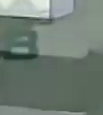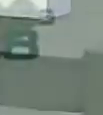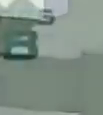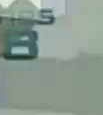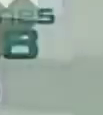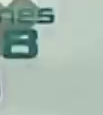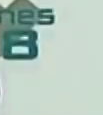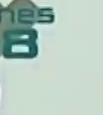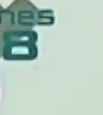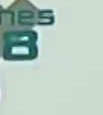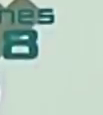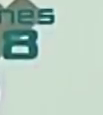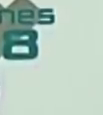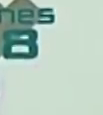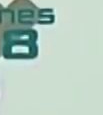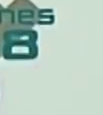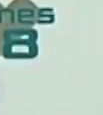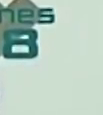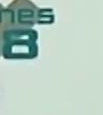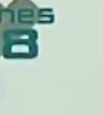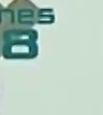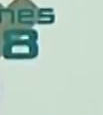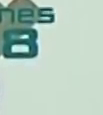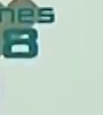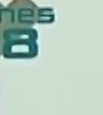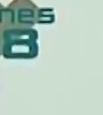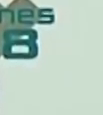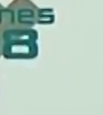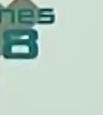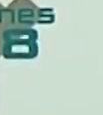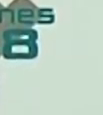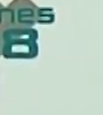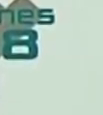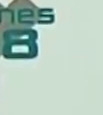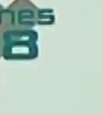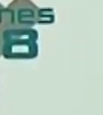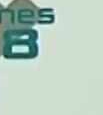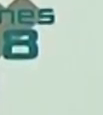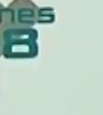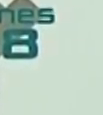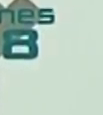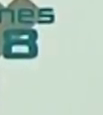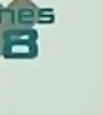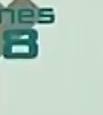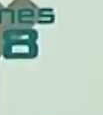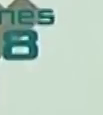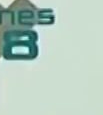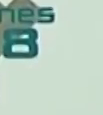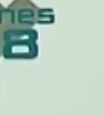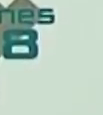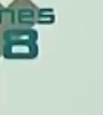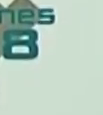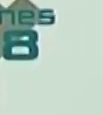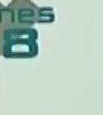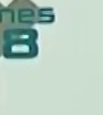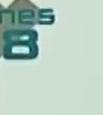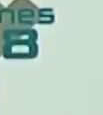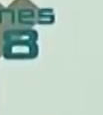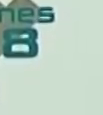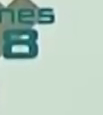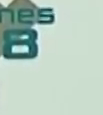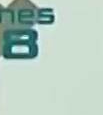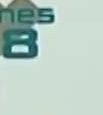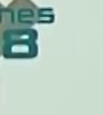no legitimar una elección presidencial que ellos sabían completa y enteramente iba a